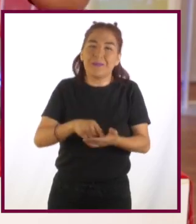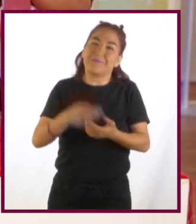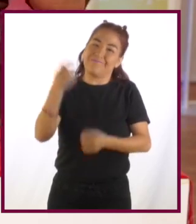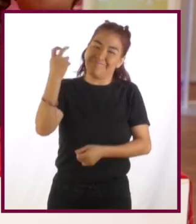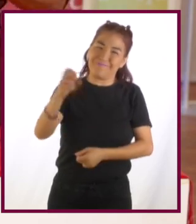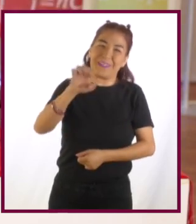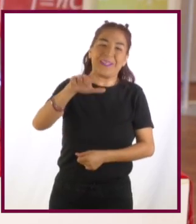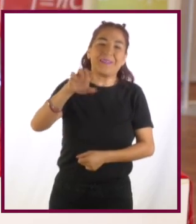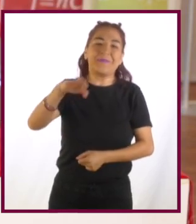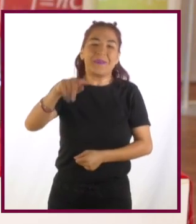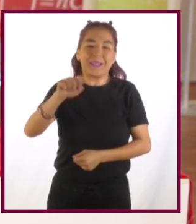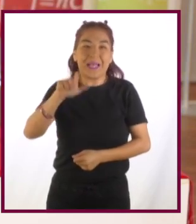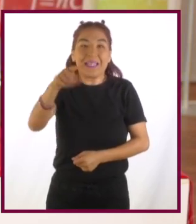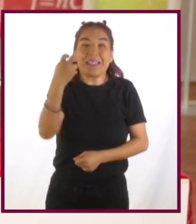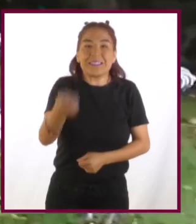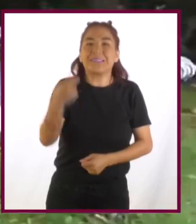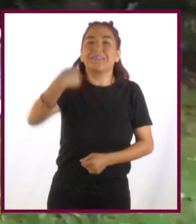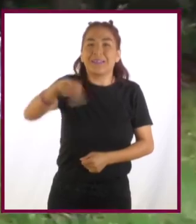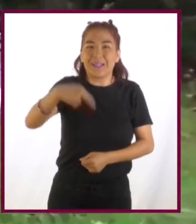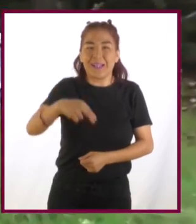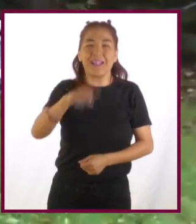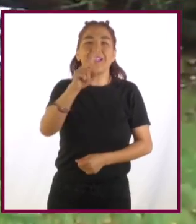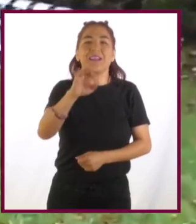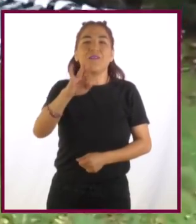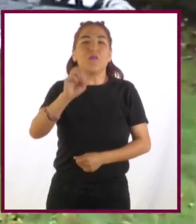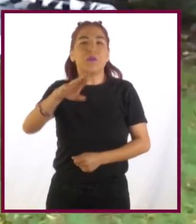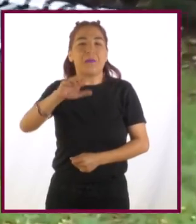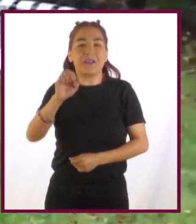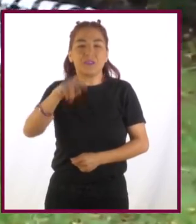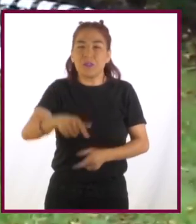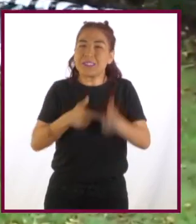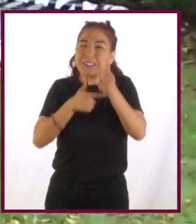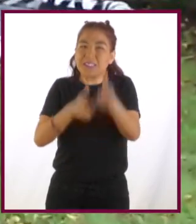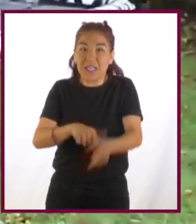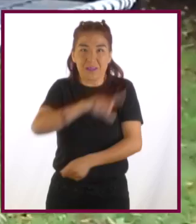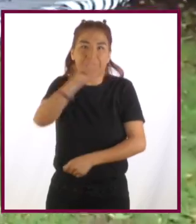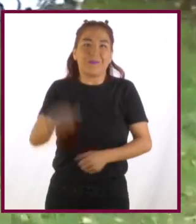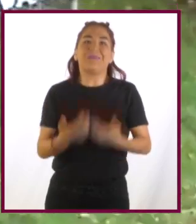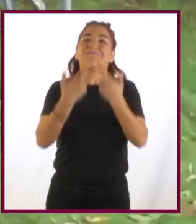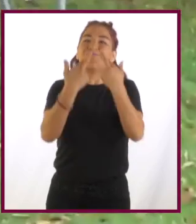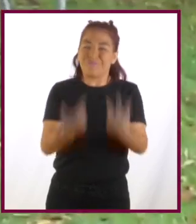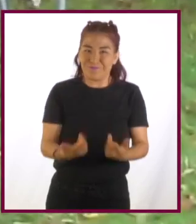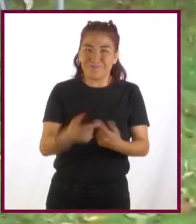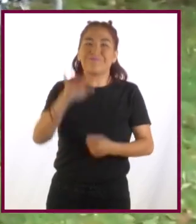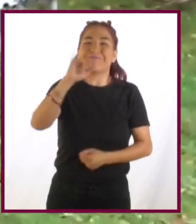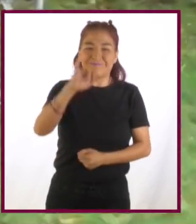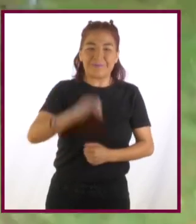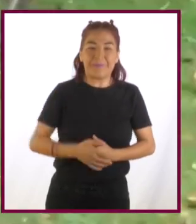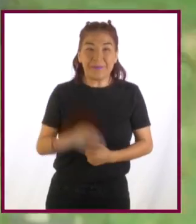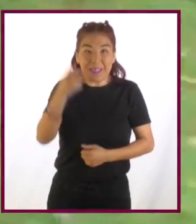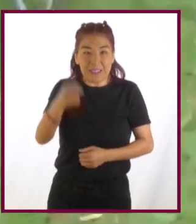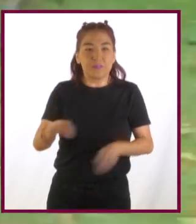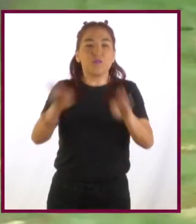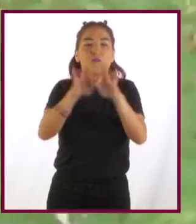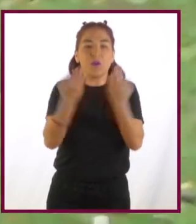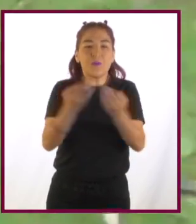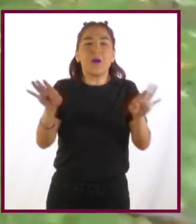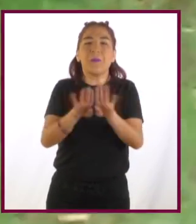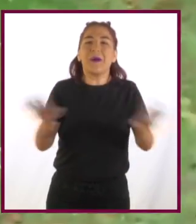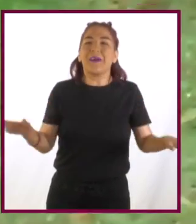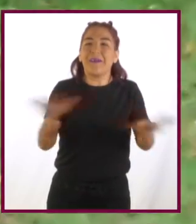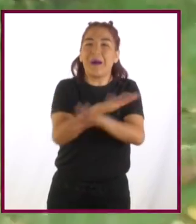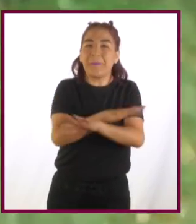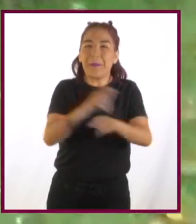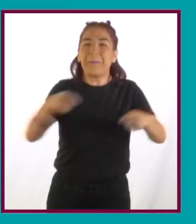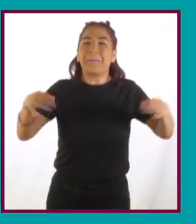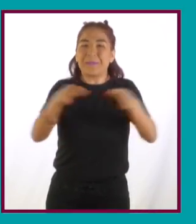original. Elemental, compañera. A eso se le llama deformación permanente. Y luego se va a romper. Este es el momento